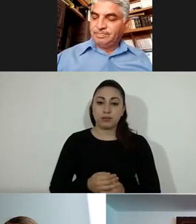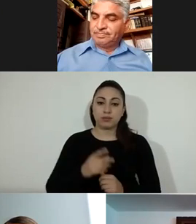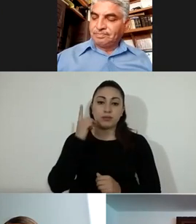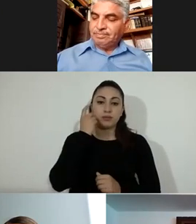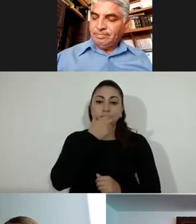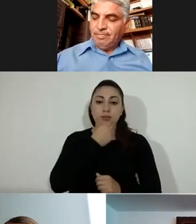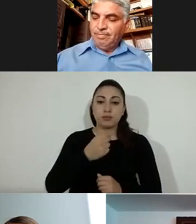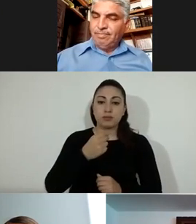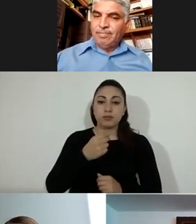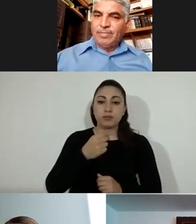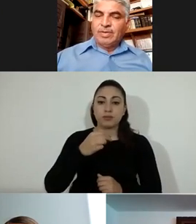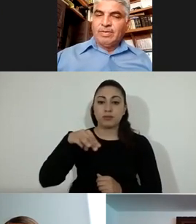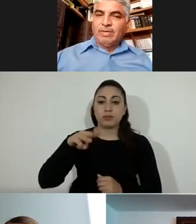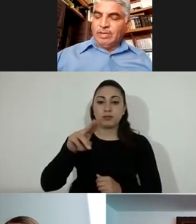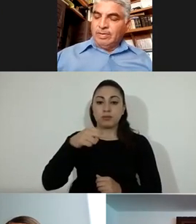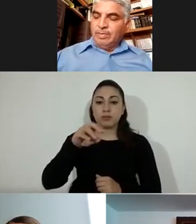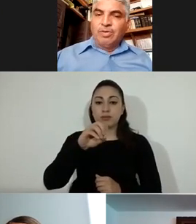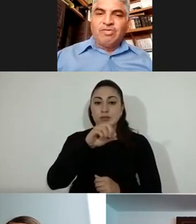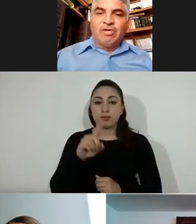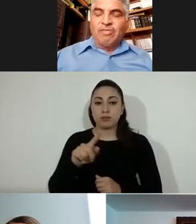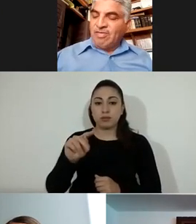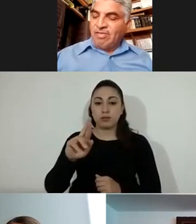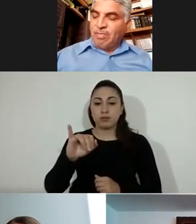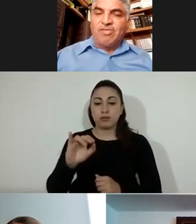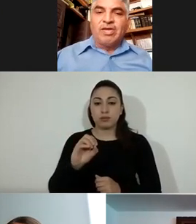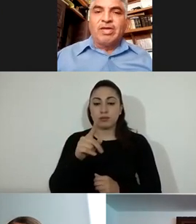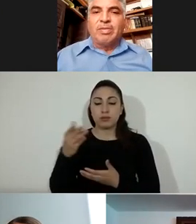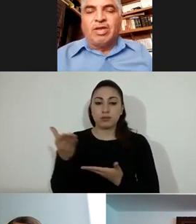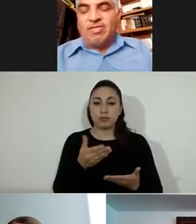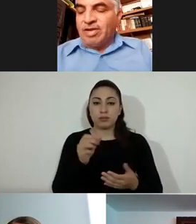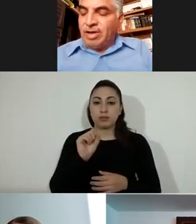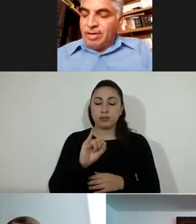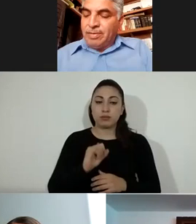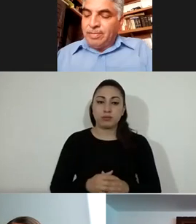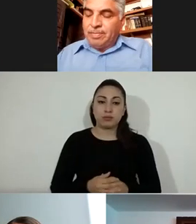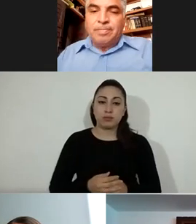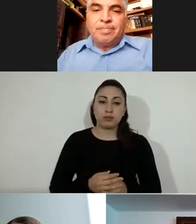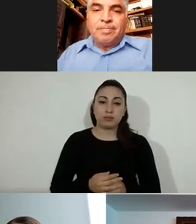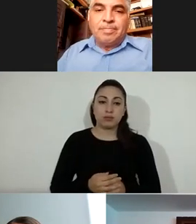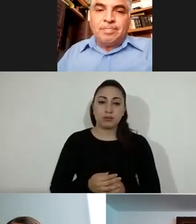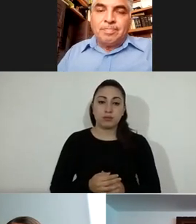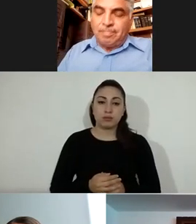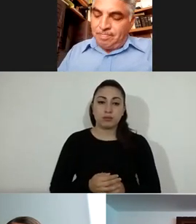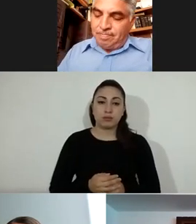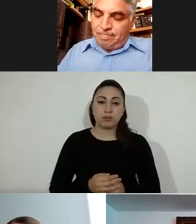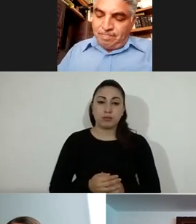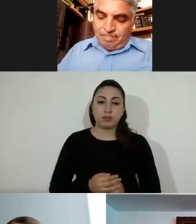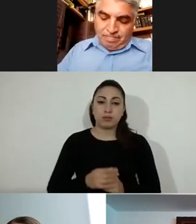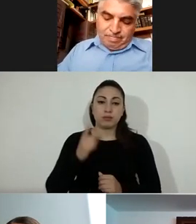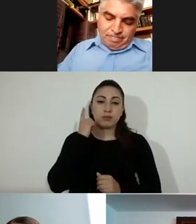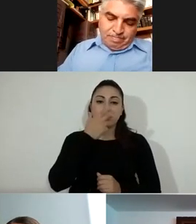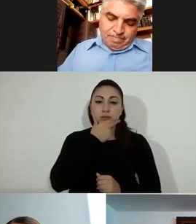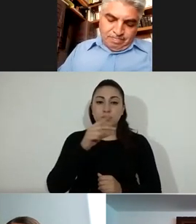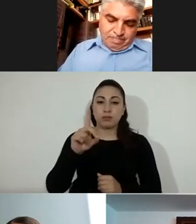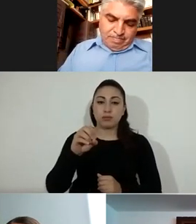Diputado Francisco Muñoz Trejo. Muñoz Trejo Francisco, presente, diputada secretaria. Diputado Federico